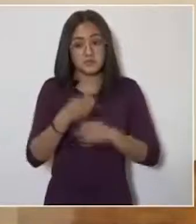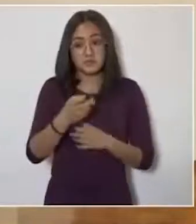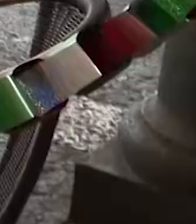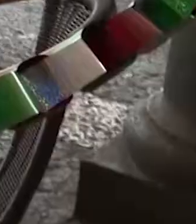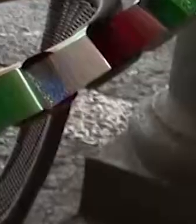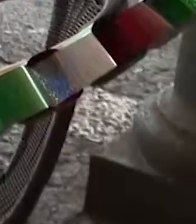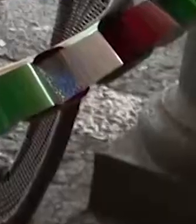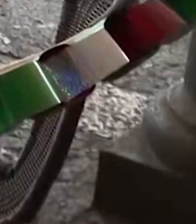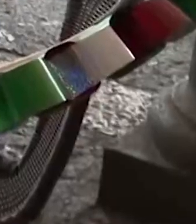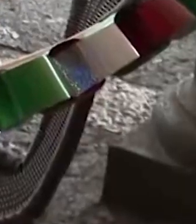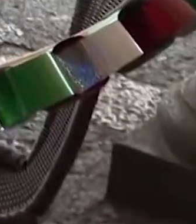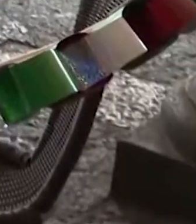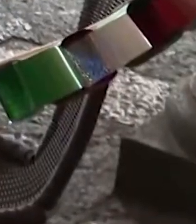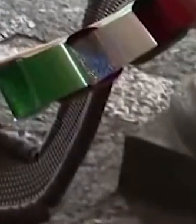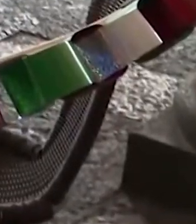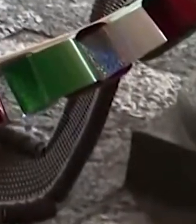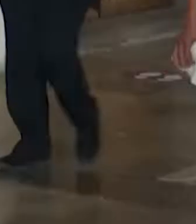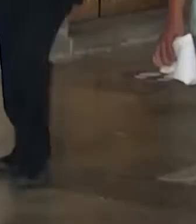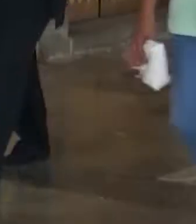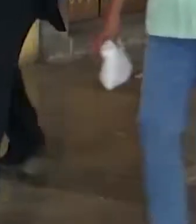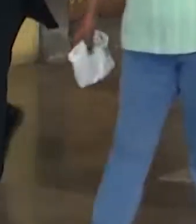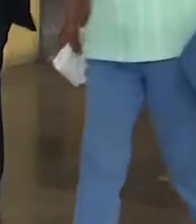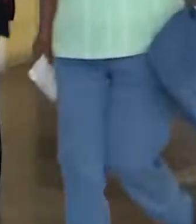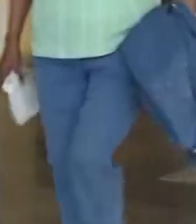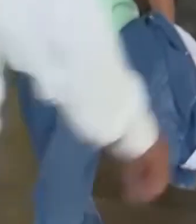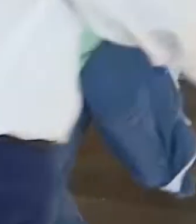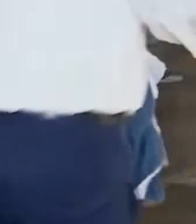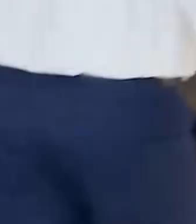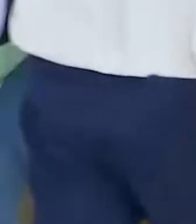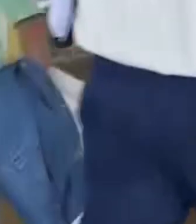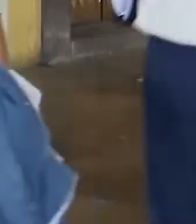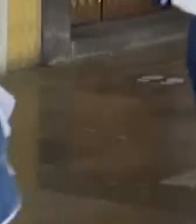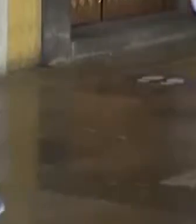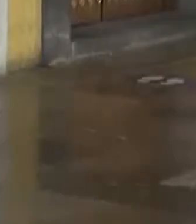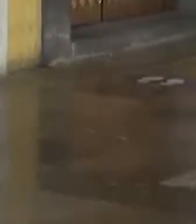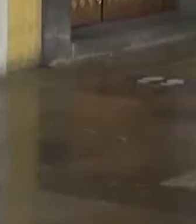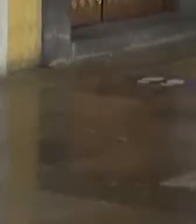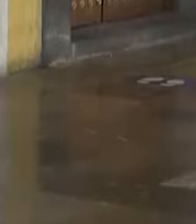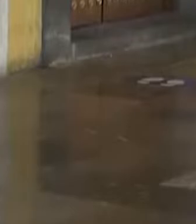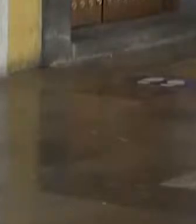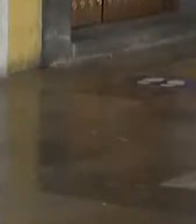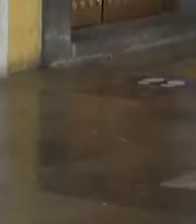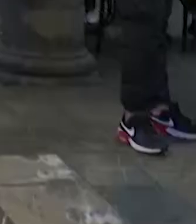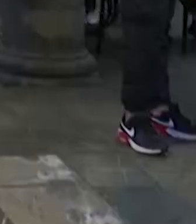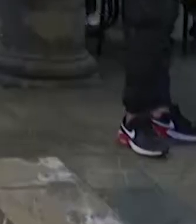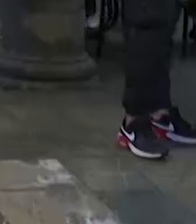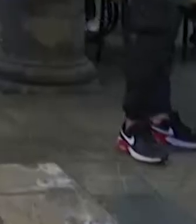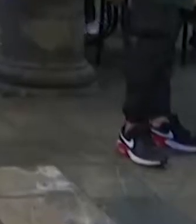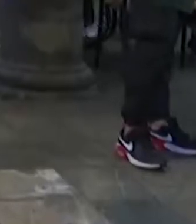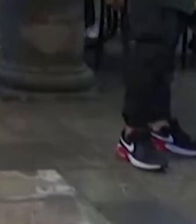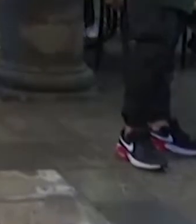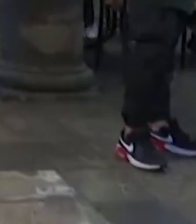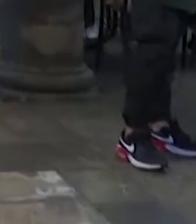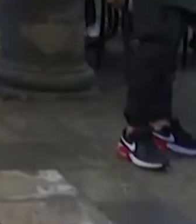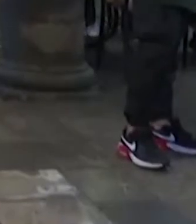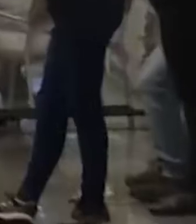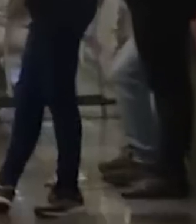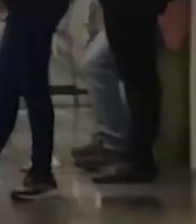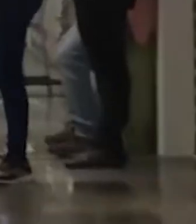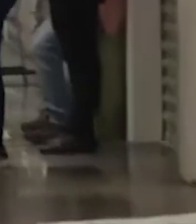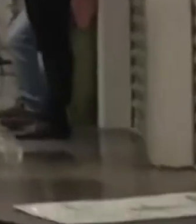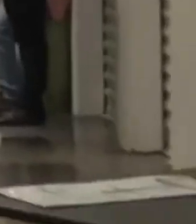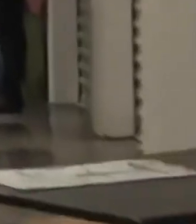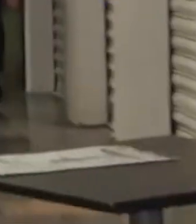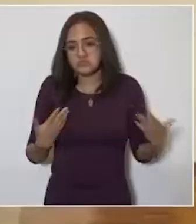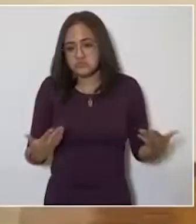esos en este sentido el titular del poder ejecutivo llama a las autoridades a evitar abusos o cometer extorsiones en el marco de estos